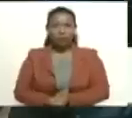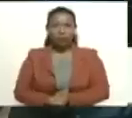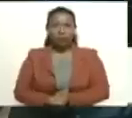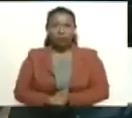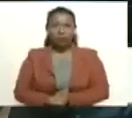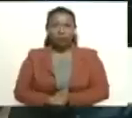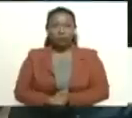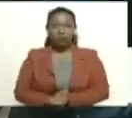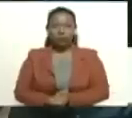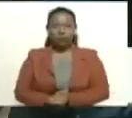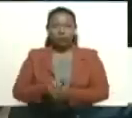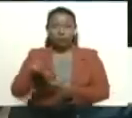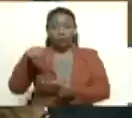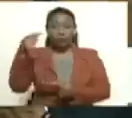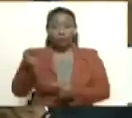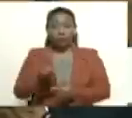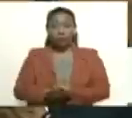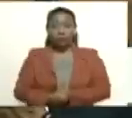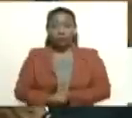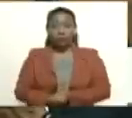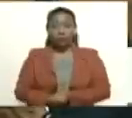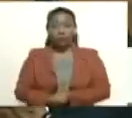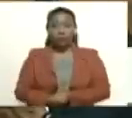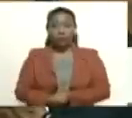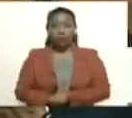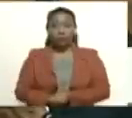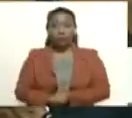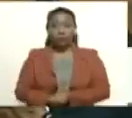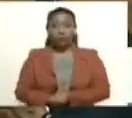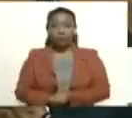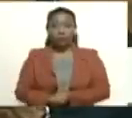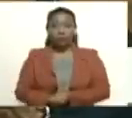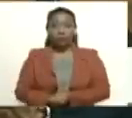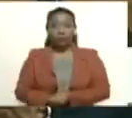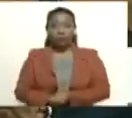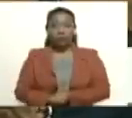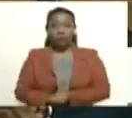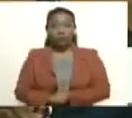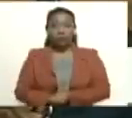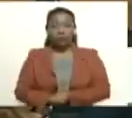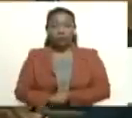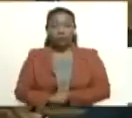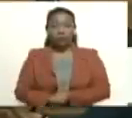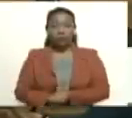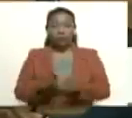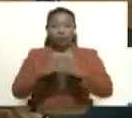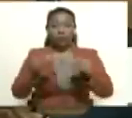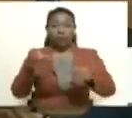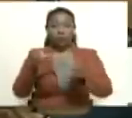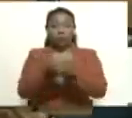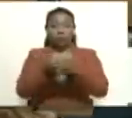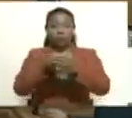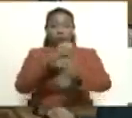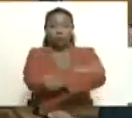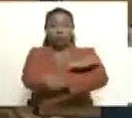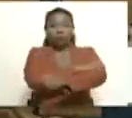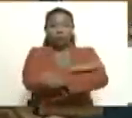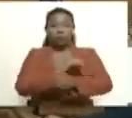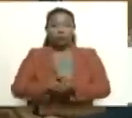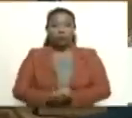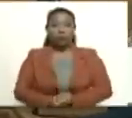Y lo demás, con todo respeto a todas las oposiciones, a la que se sienta